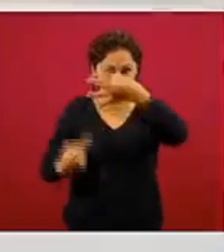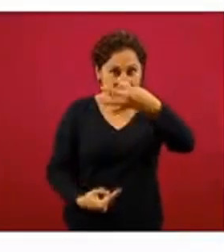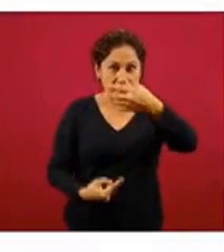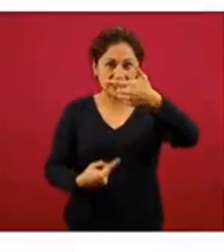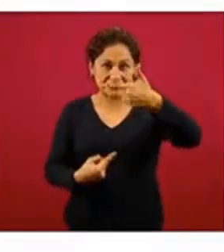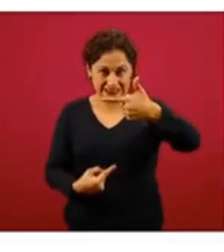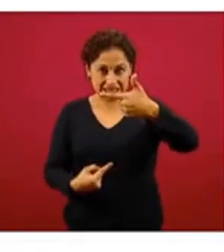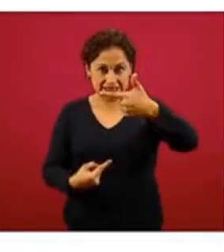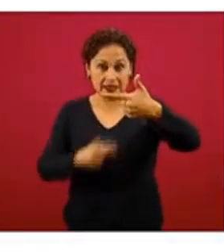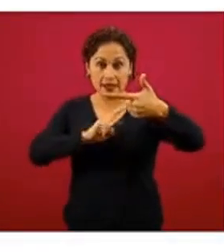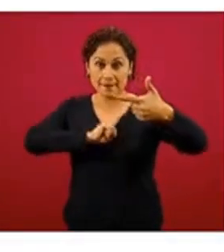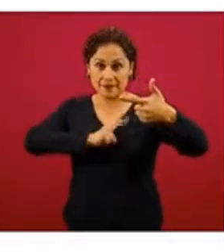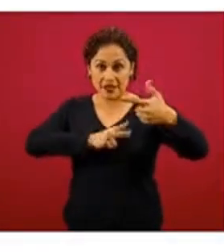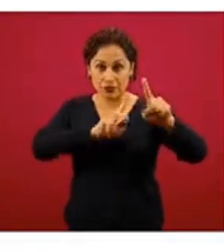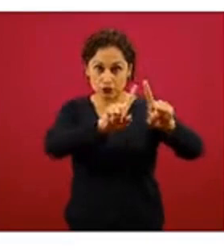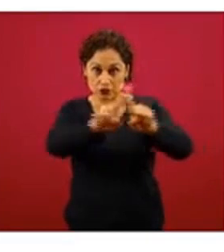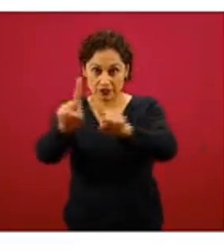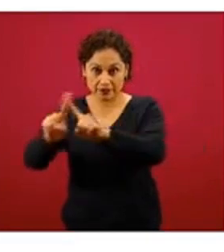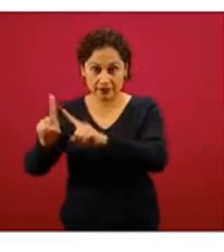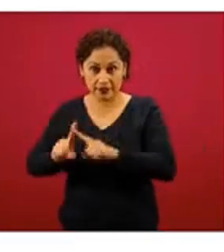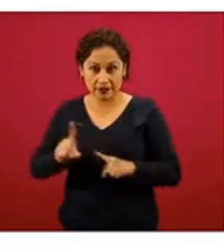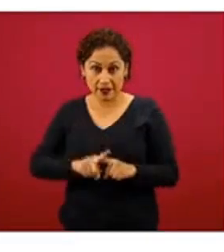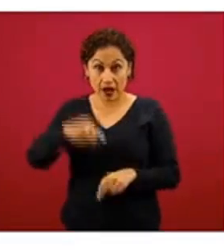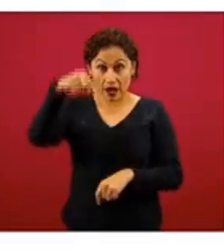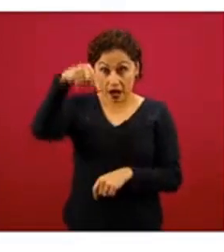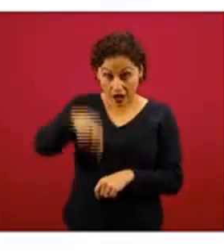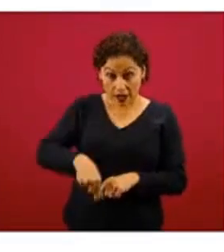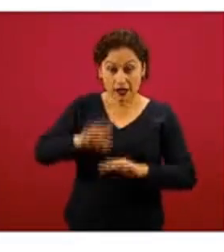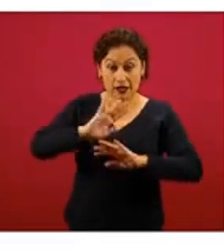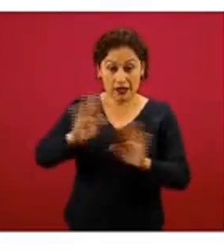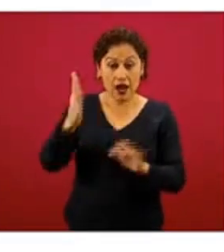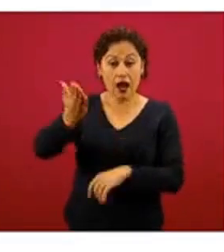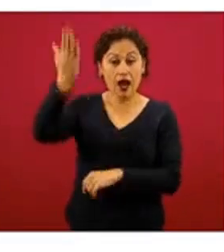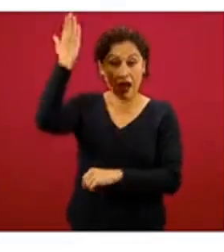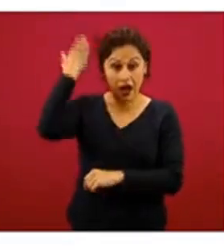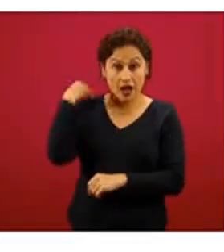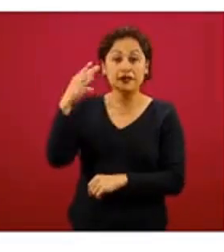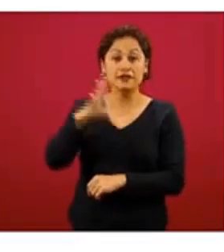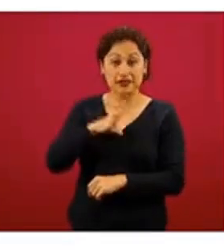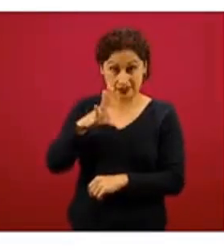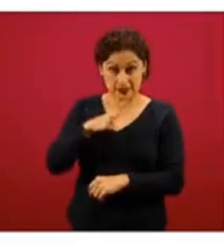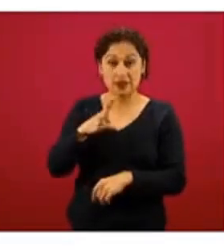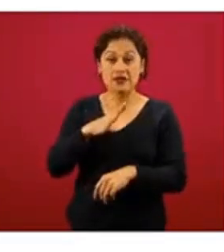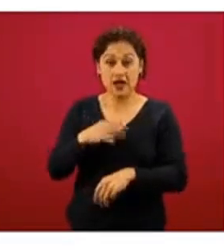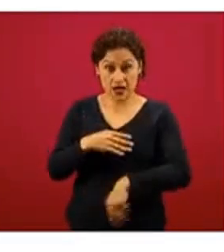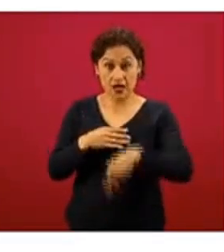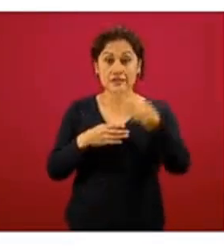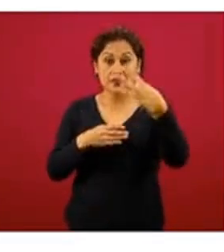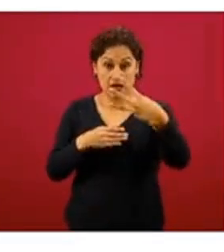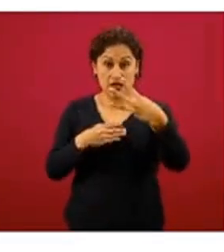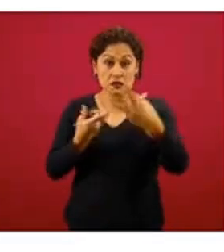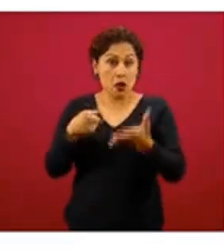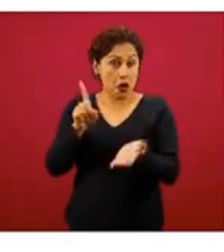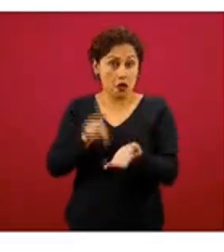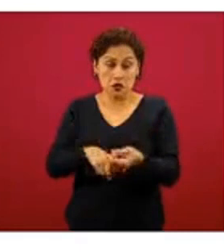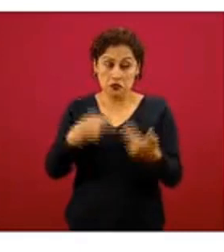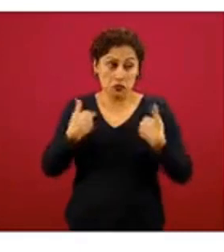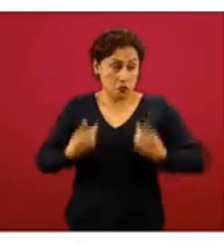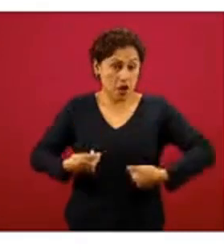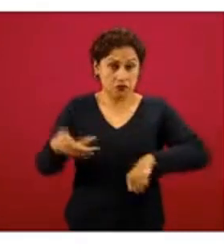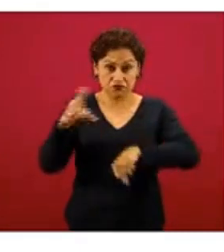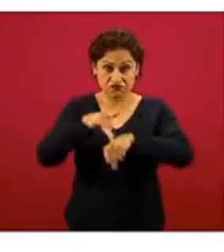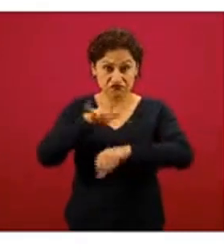de coronavirus, de los cuales ya teníamos 3 de ellos presentes en el ser humano. Ustedes